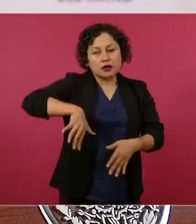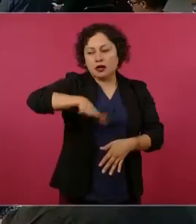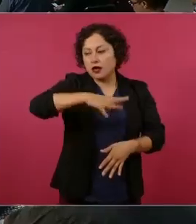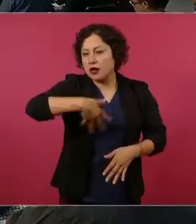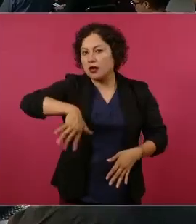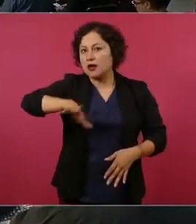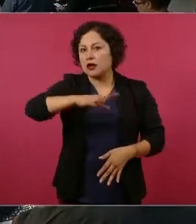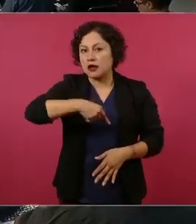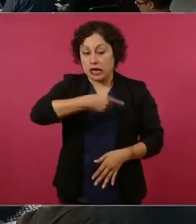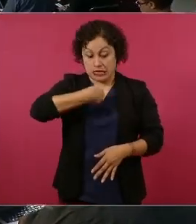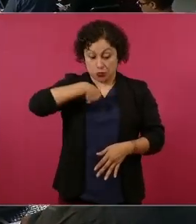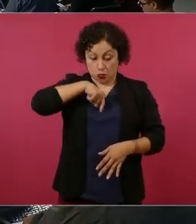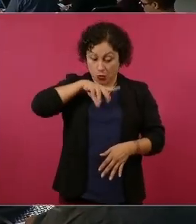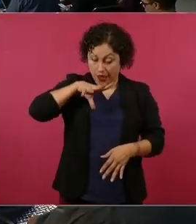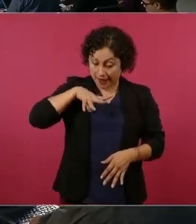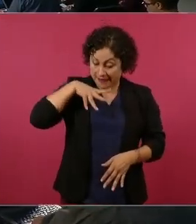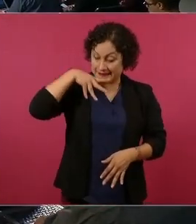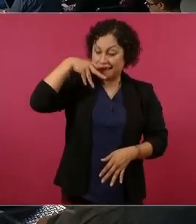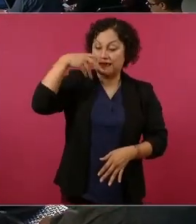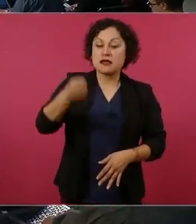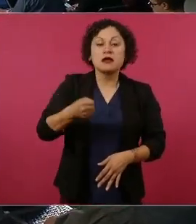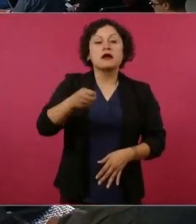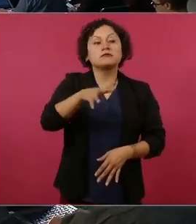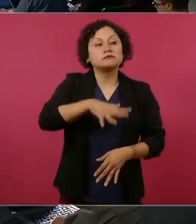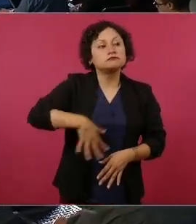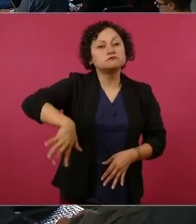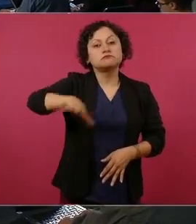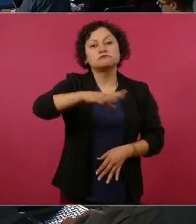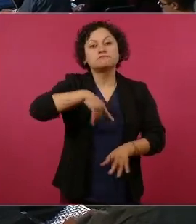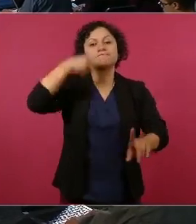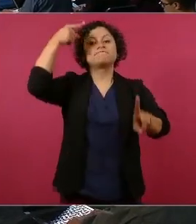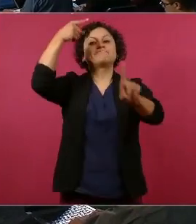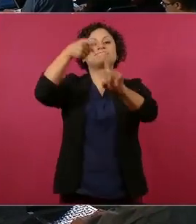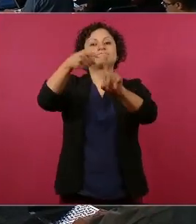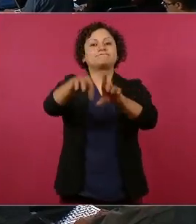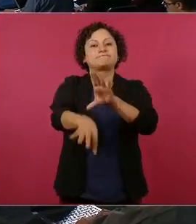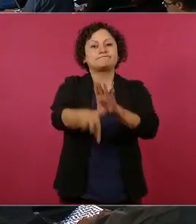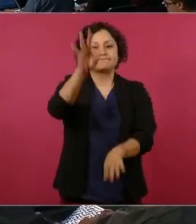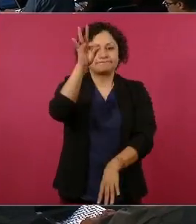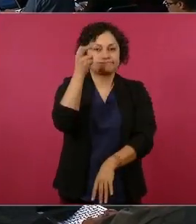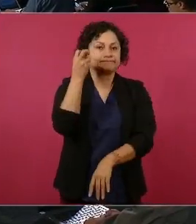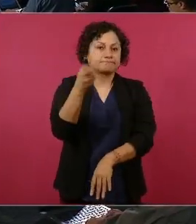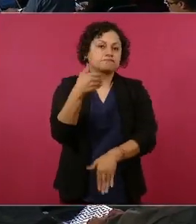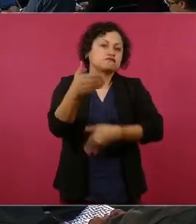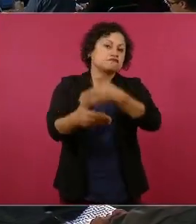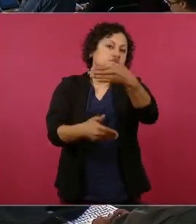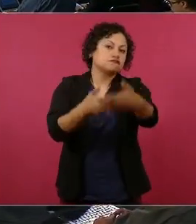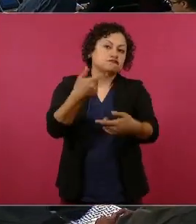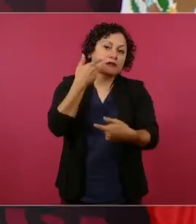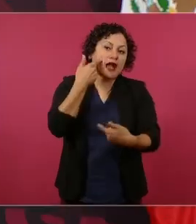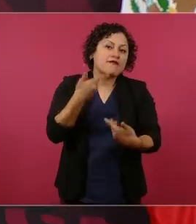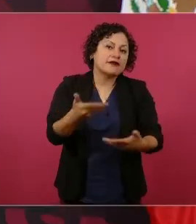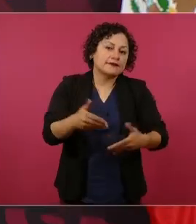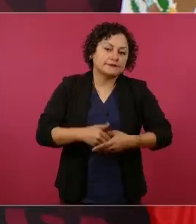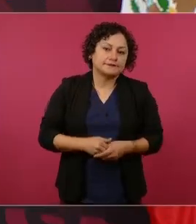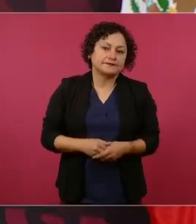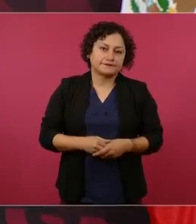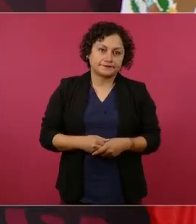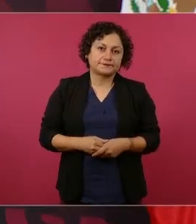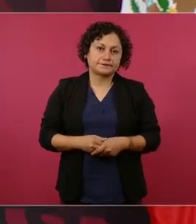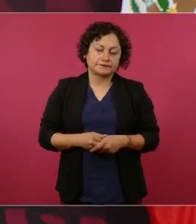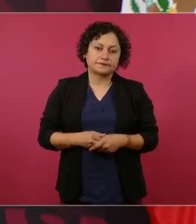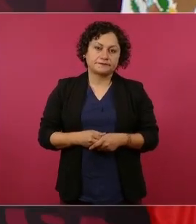nuestro esfuerzo está en eso. A ver hasta dónde llegamos. Y